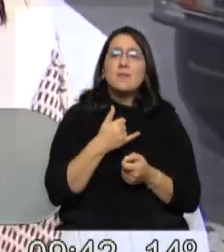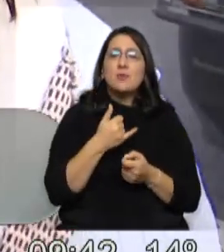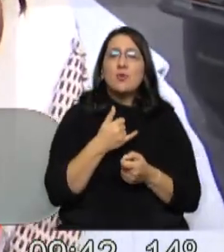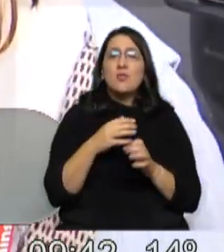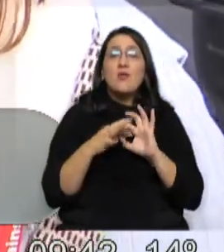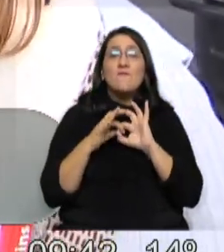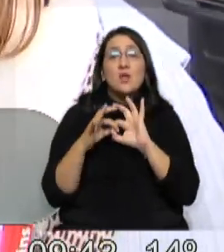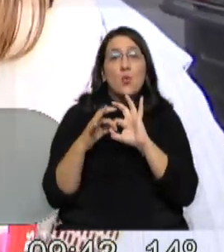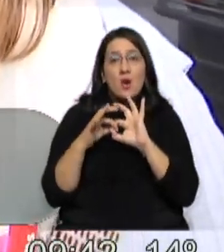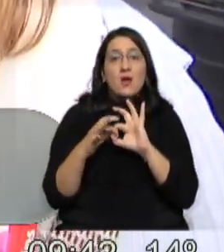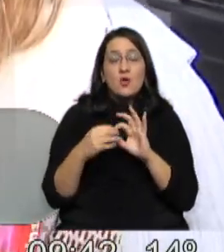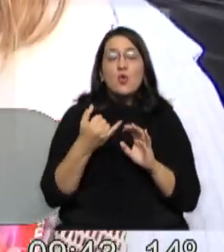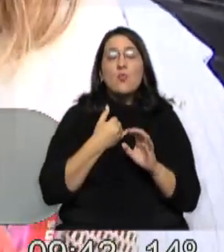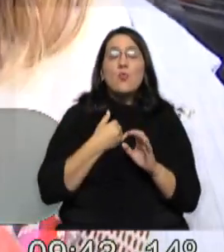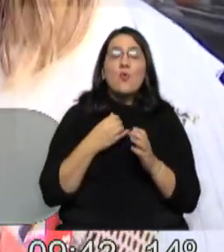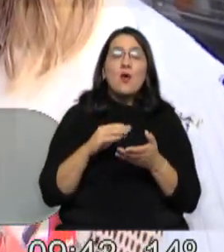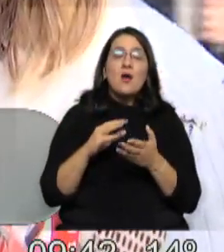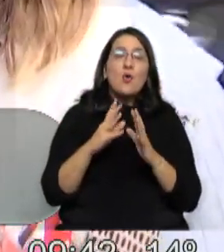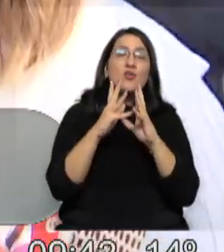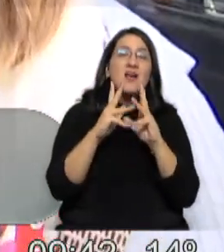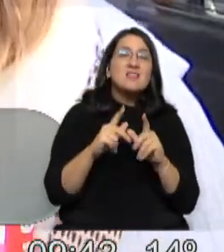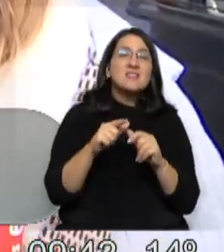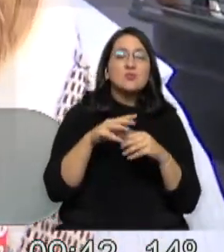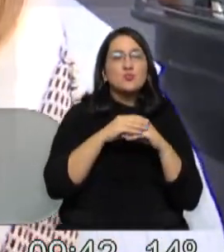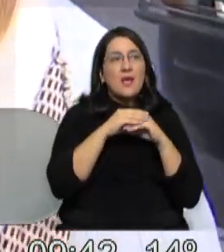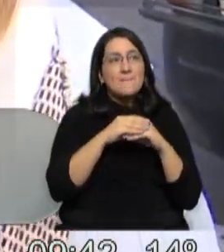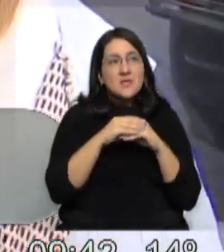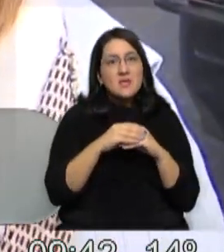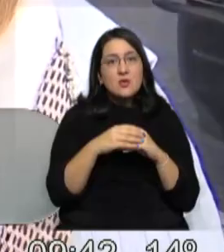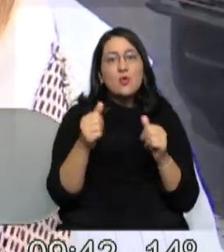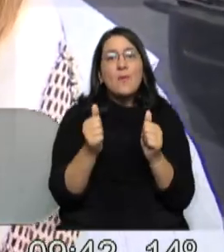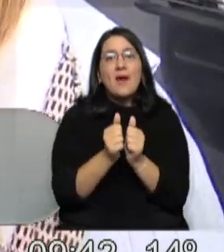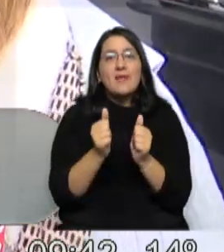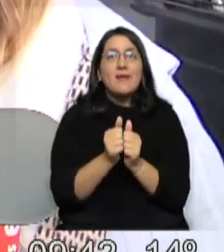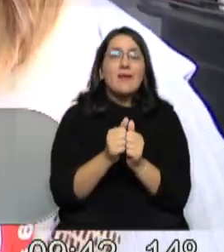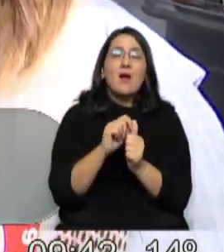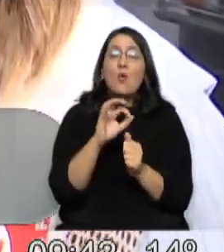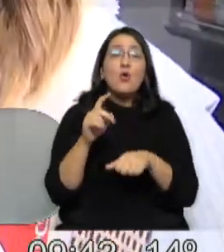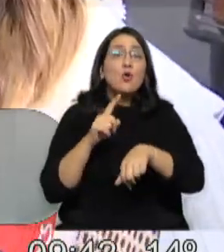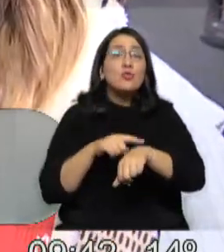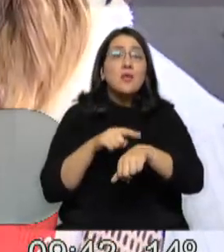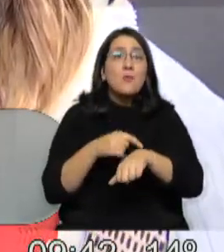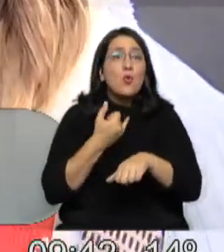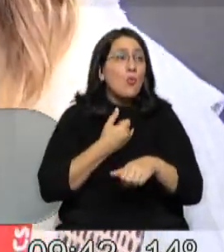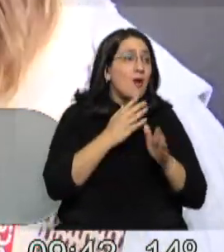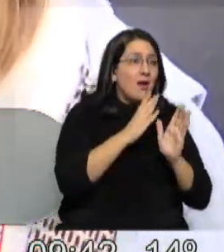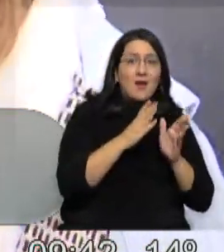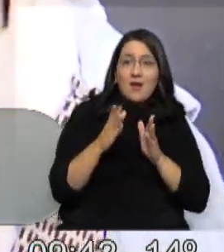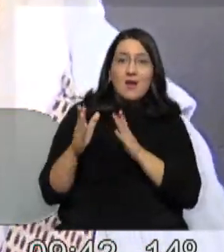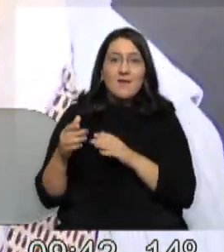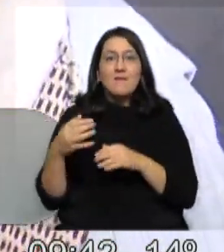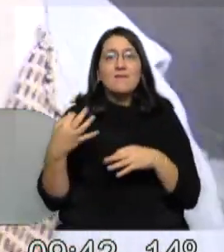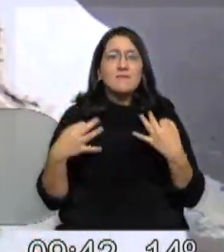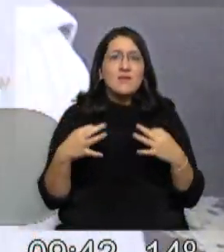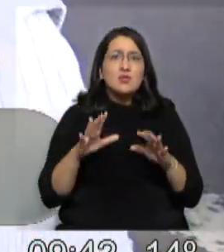lo vincular? ¿Cómo administra sus, digamos, sus amigos, si tiene pareja, los tiempos? ¿Cómo la va llevando en ese sentido? Bien,